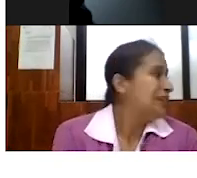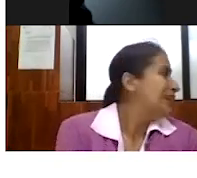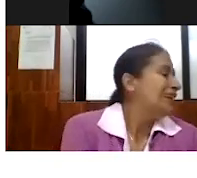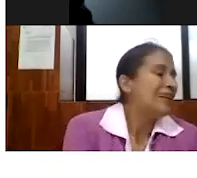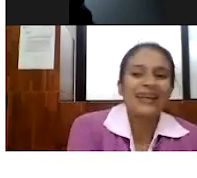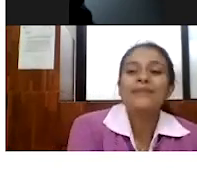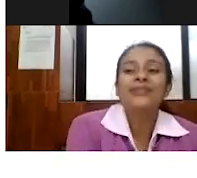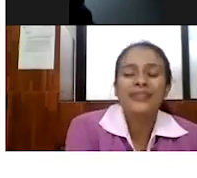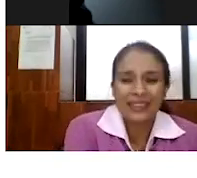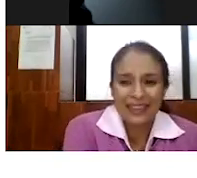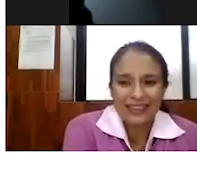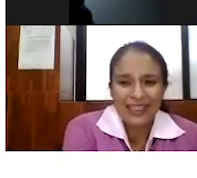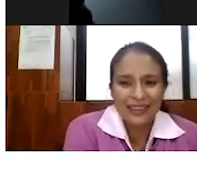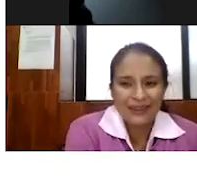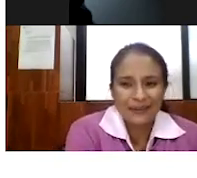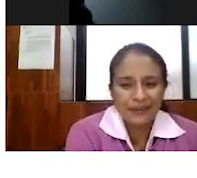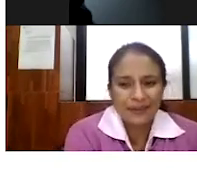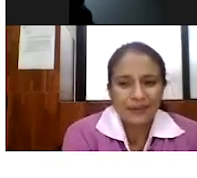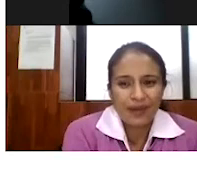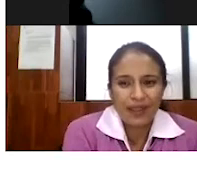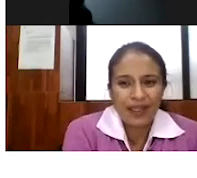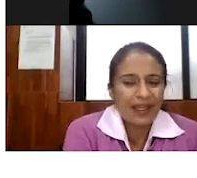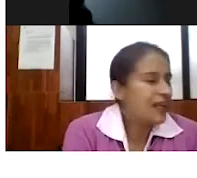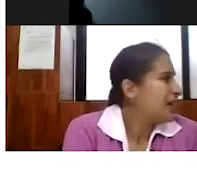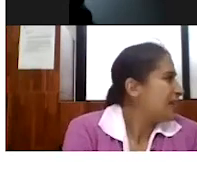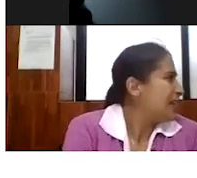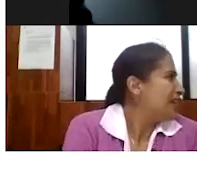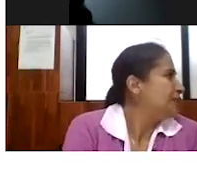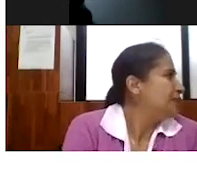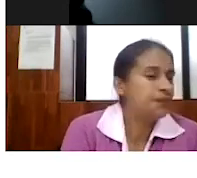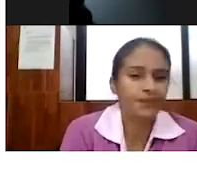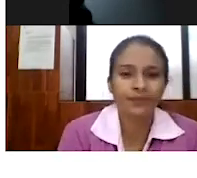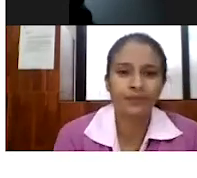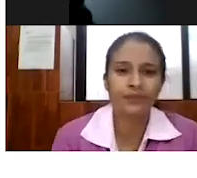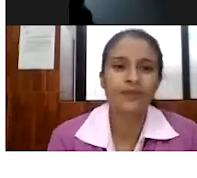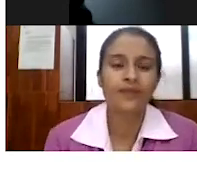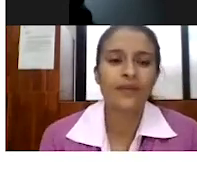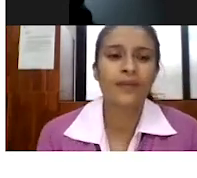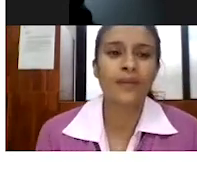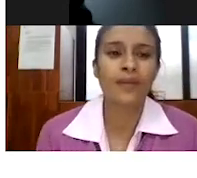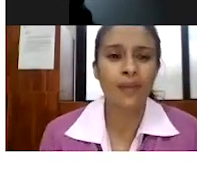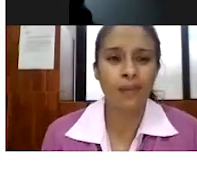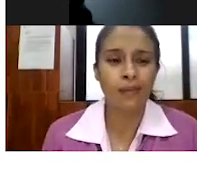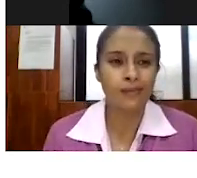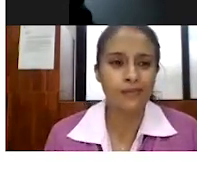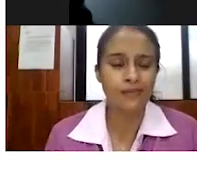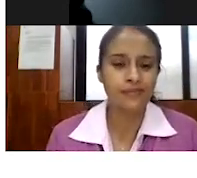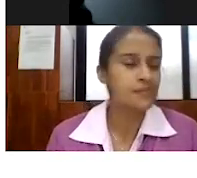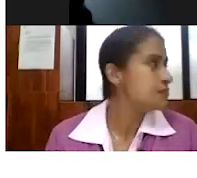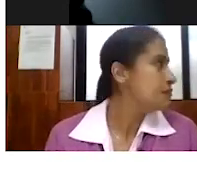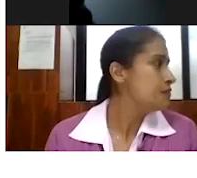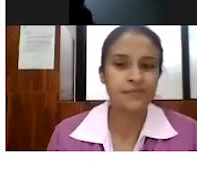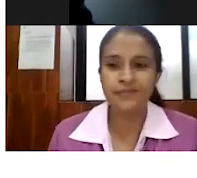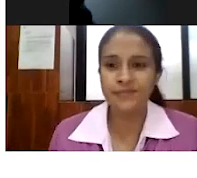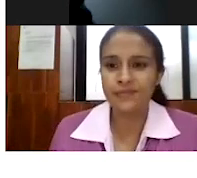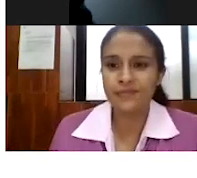acuerdo? Entonces, con esto concluimos esta primera plática de cursos primeros auxilios básicos.